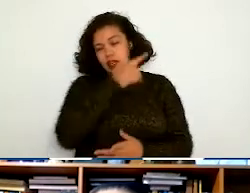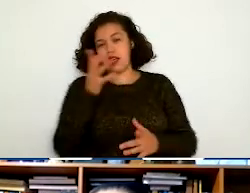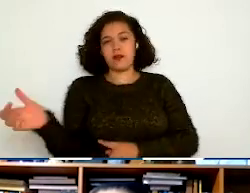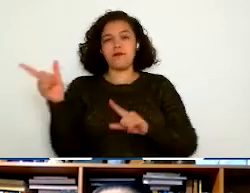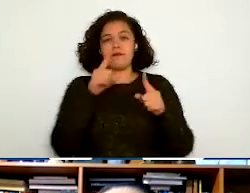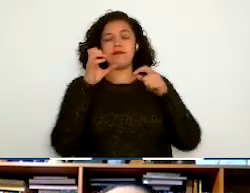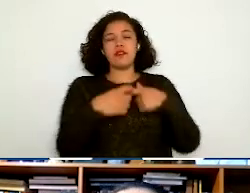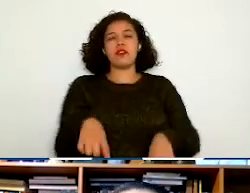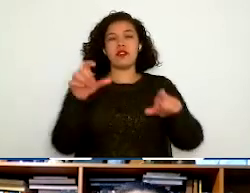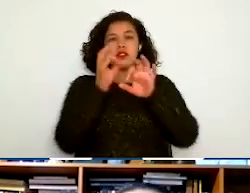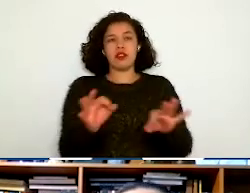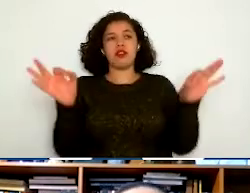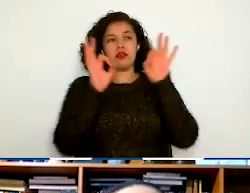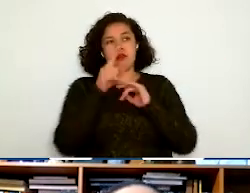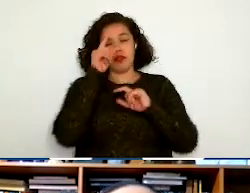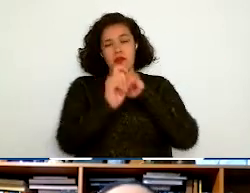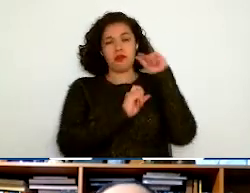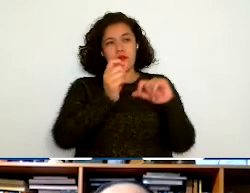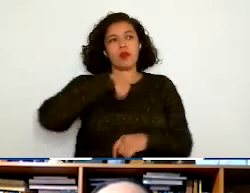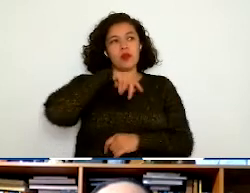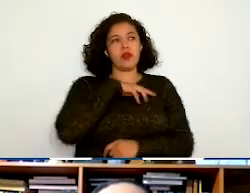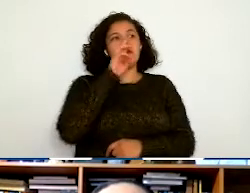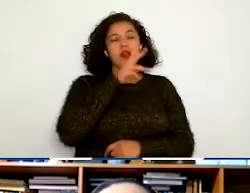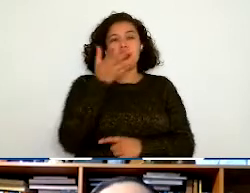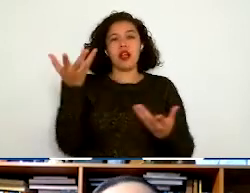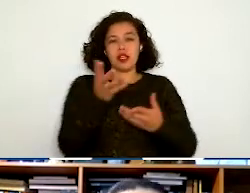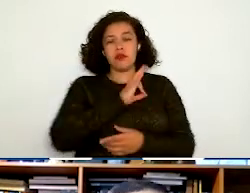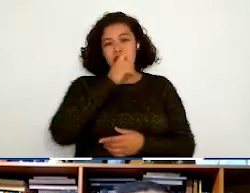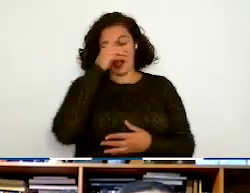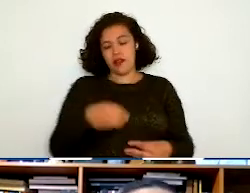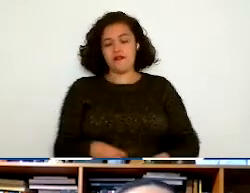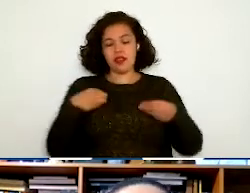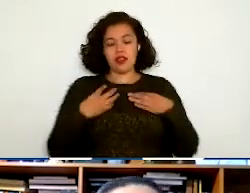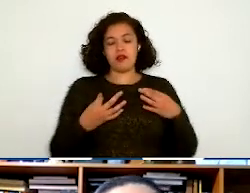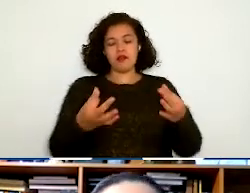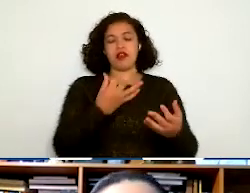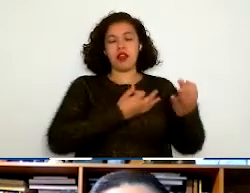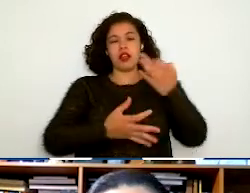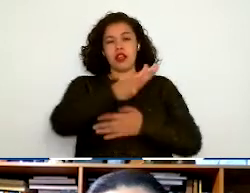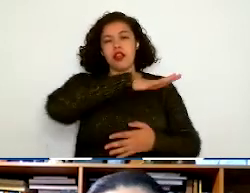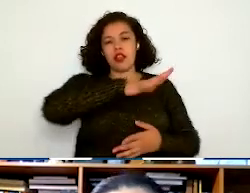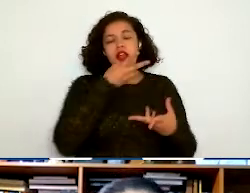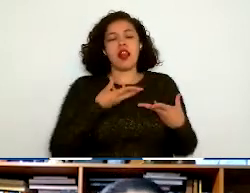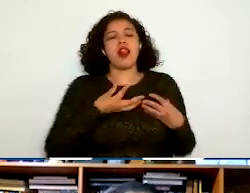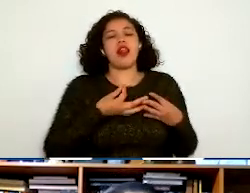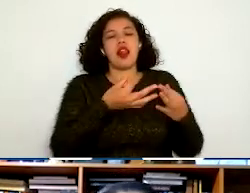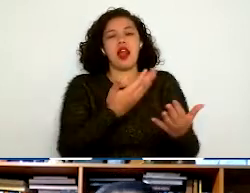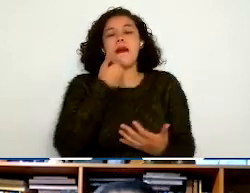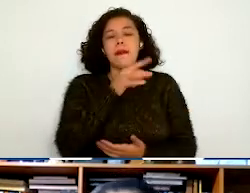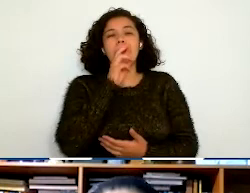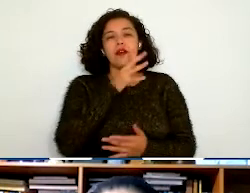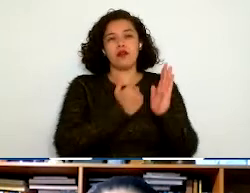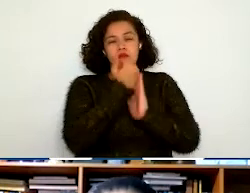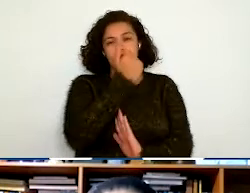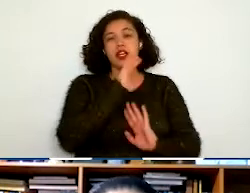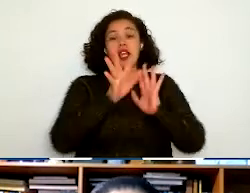aspecto importante de que poco a poco mejoraremos también, pues, la calidad de vida en general de nuestra sociedad. Y esta